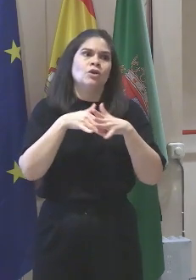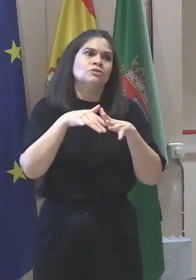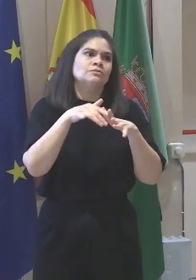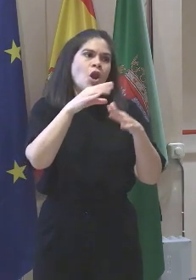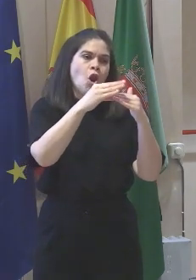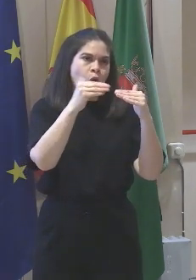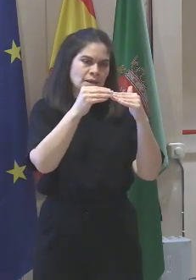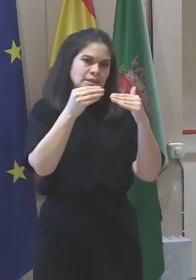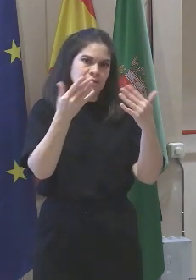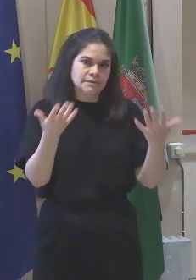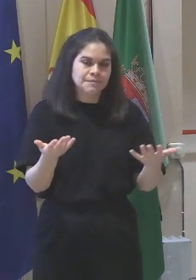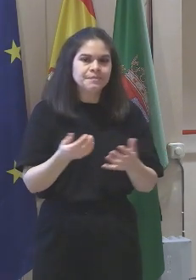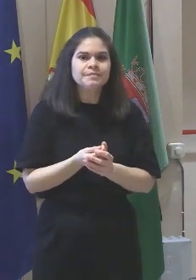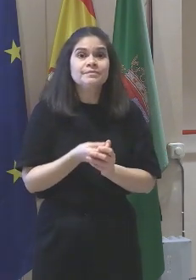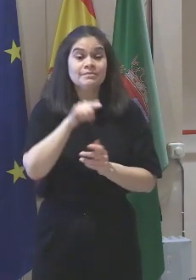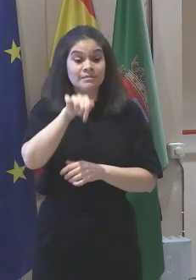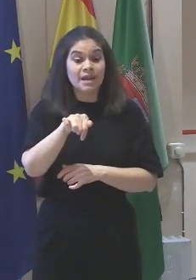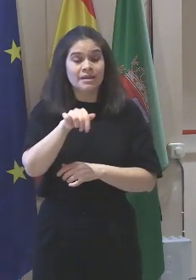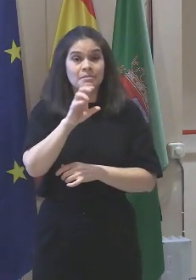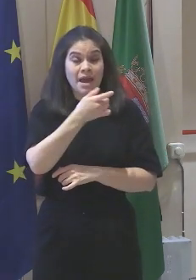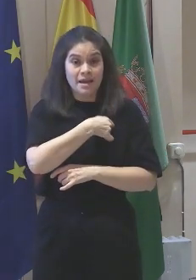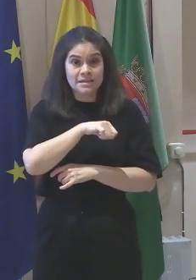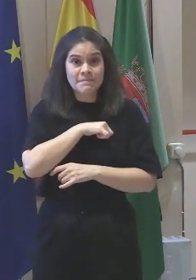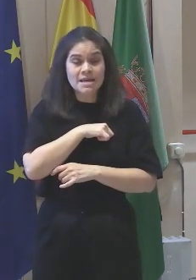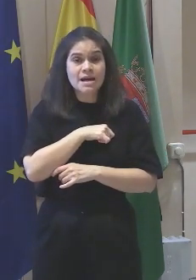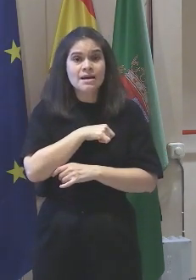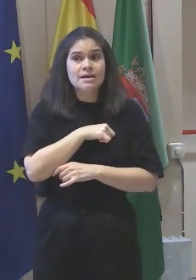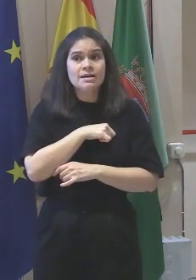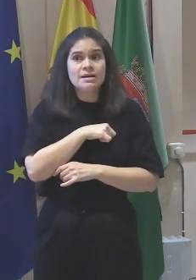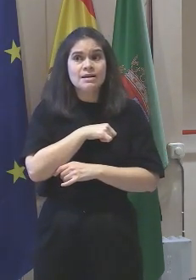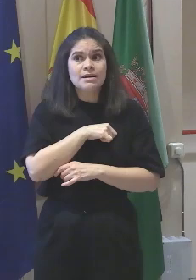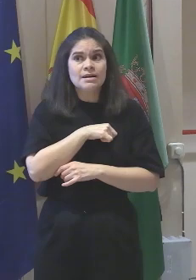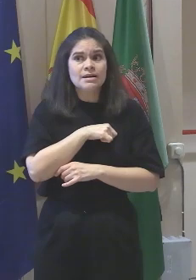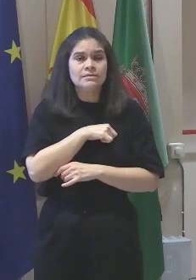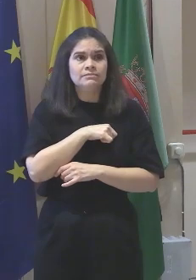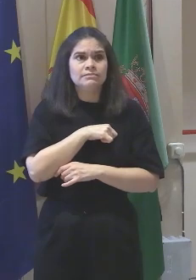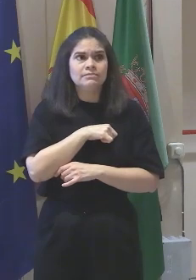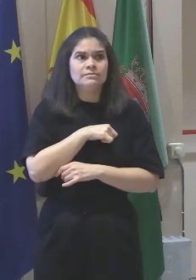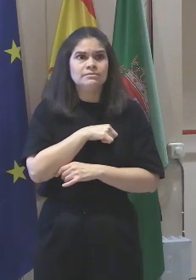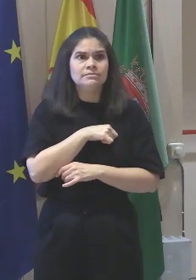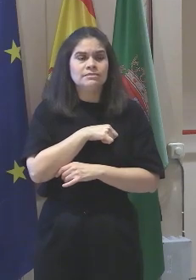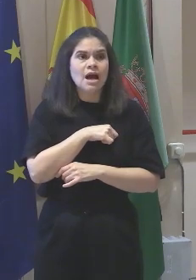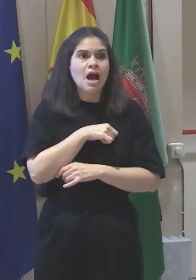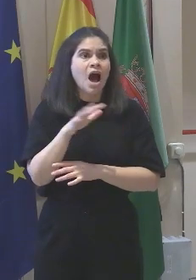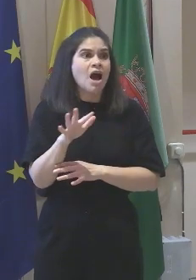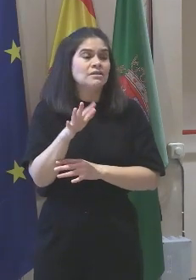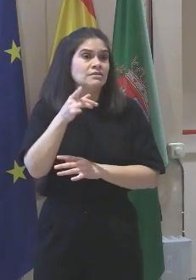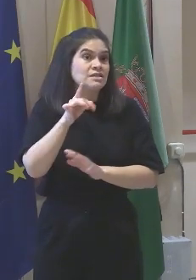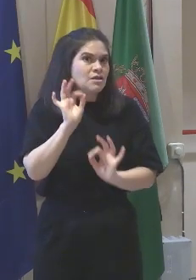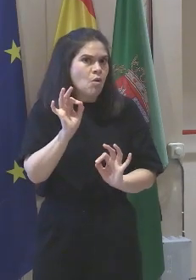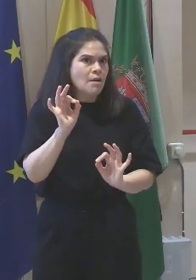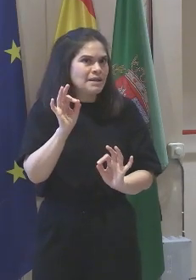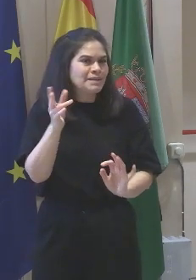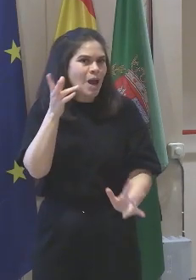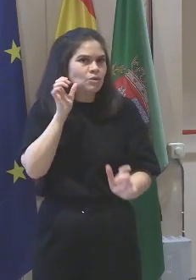supuesto. Y en España, pues además, probablemente habéis oído la noticia, pues también se está trabajando